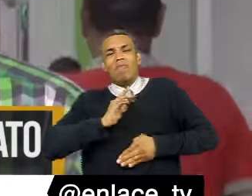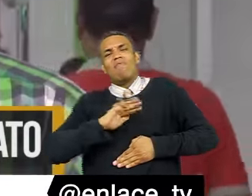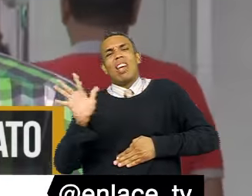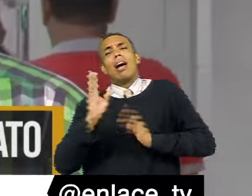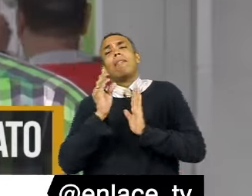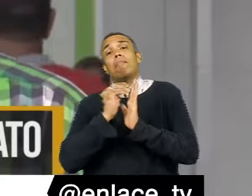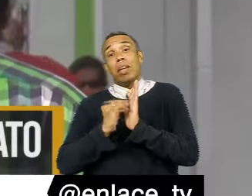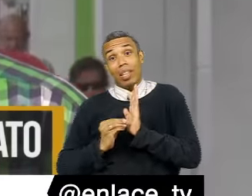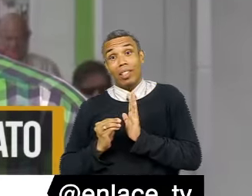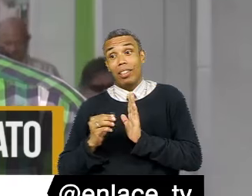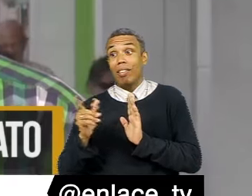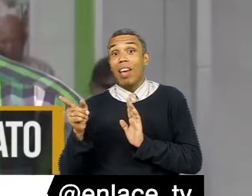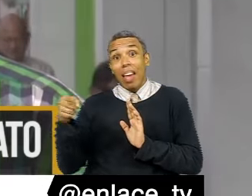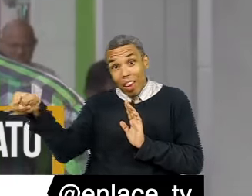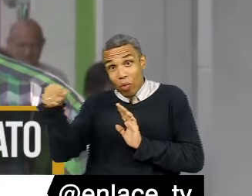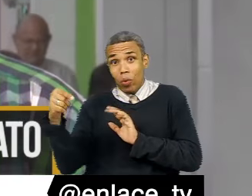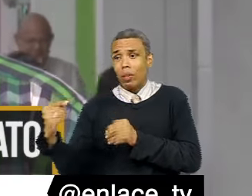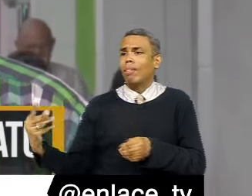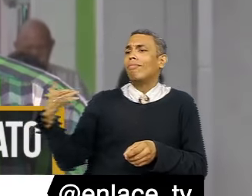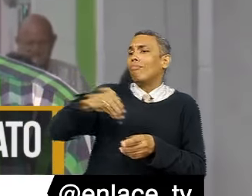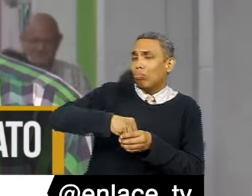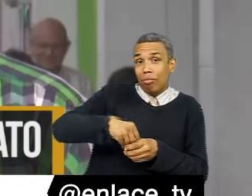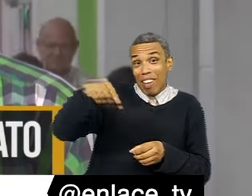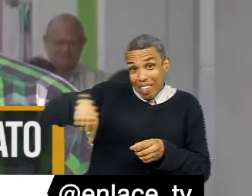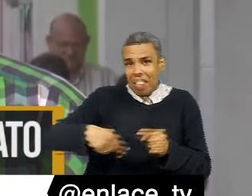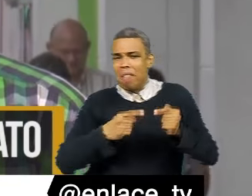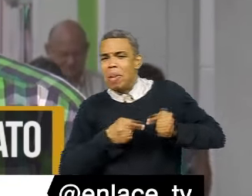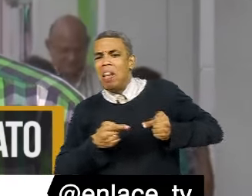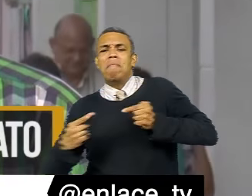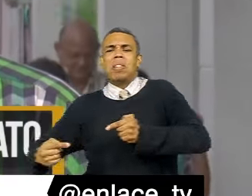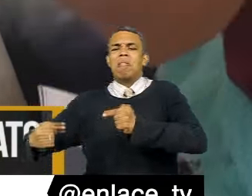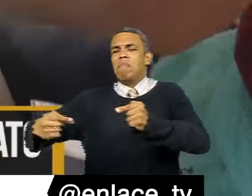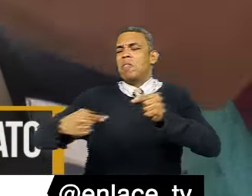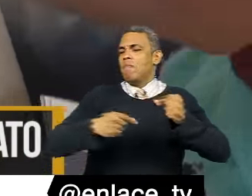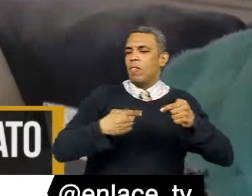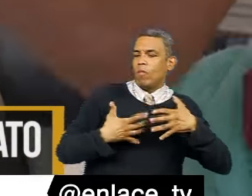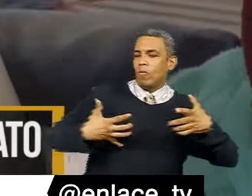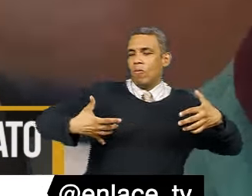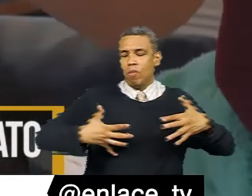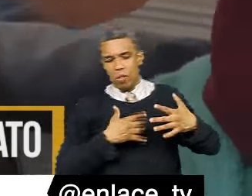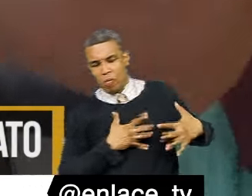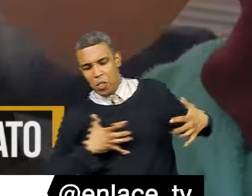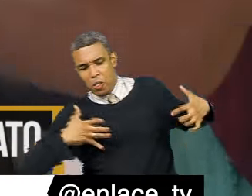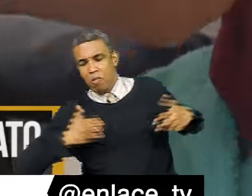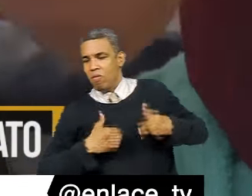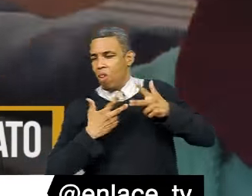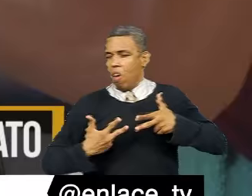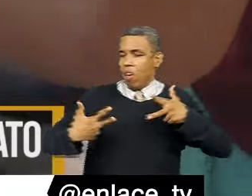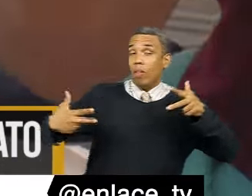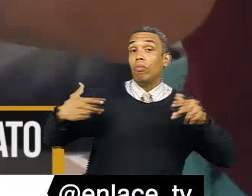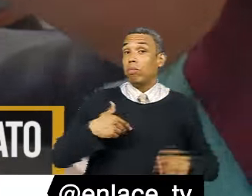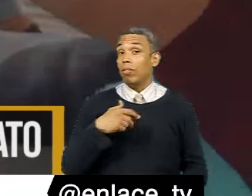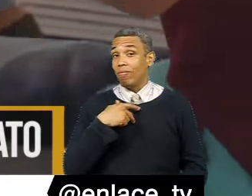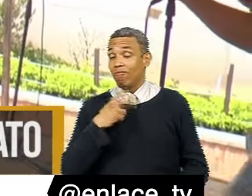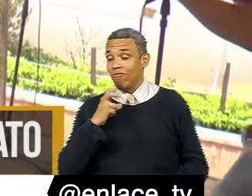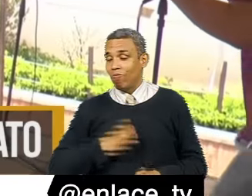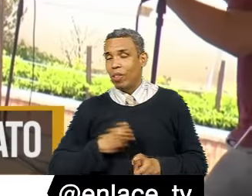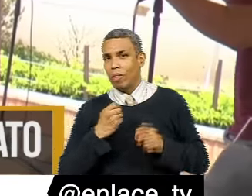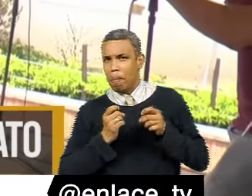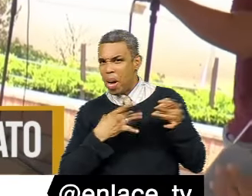se inscribieron 47 canciones, es decir, vamos a tener un festival muy competido. Para la Fundación Festival Vallenato del Magdalena Medio, el alto